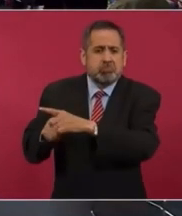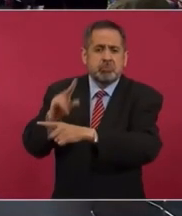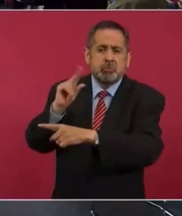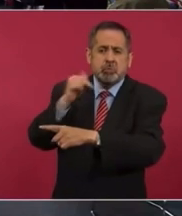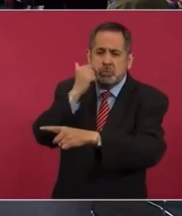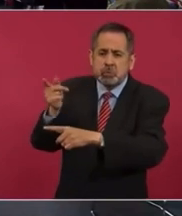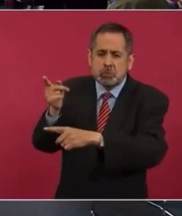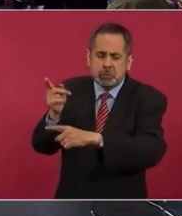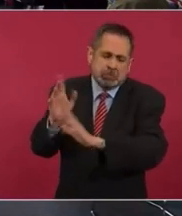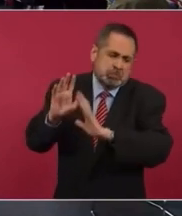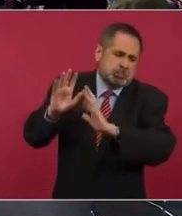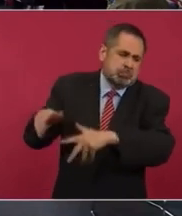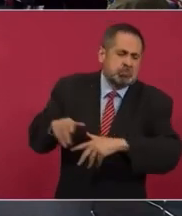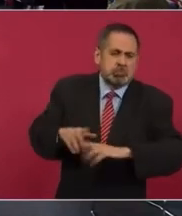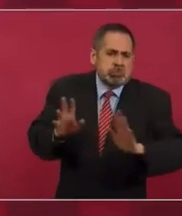Entonces,